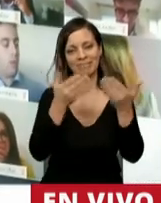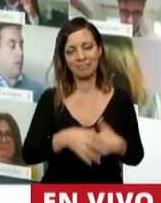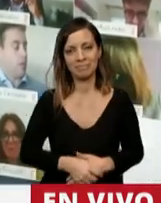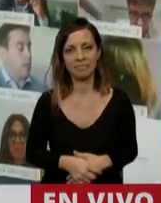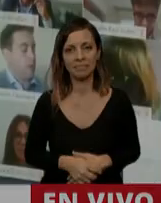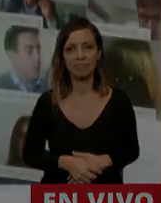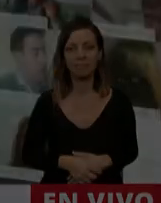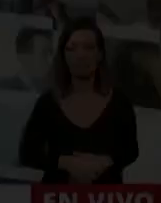Gracias, diputada.